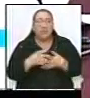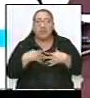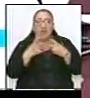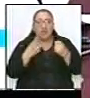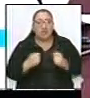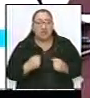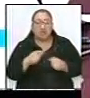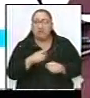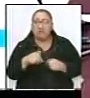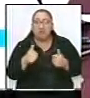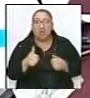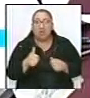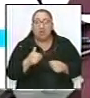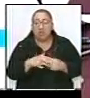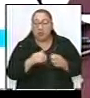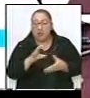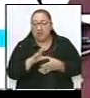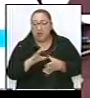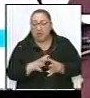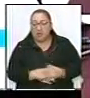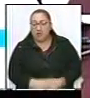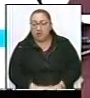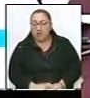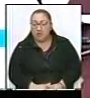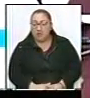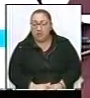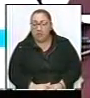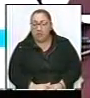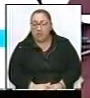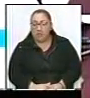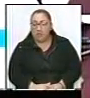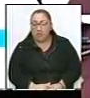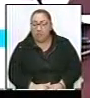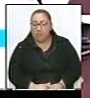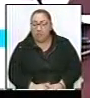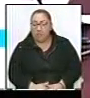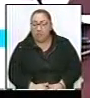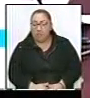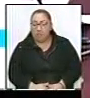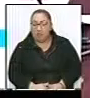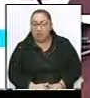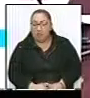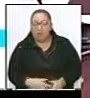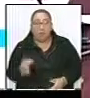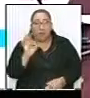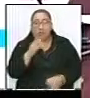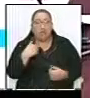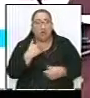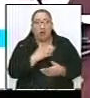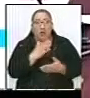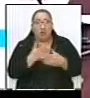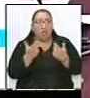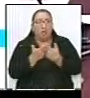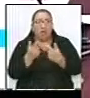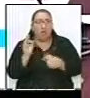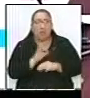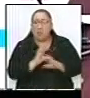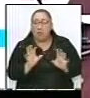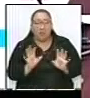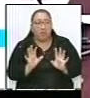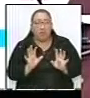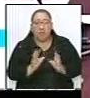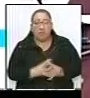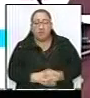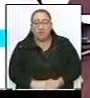eso mismo quizás, de América de Central, y que se sepa nunca ha tenido problemas de guerra ni limítrofes, a